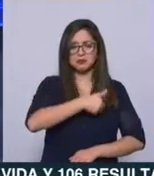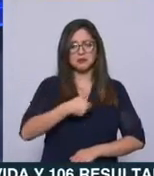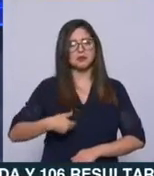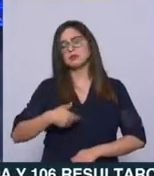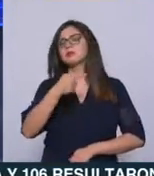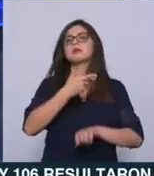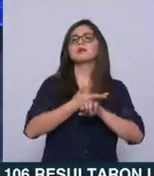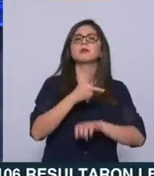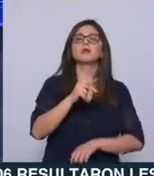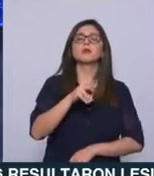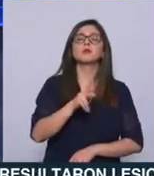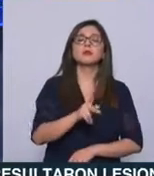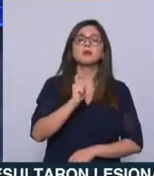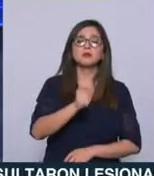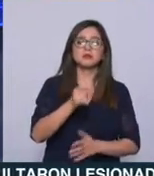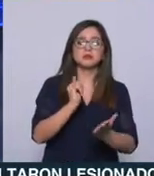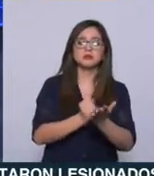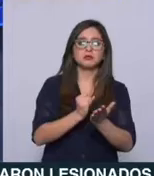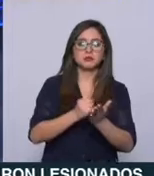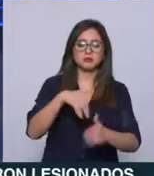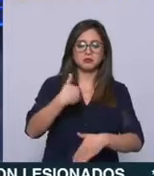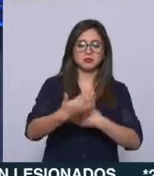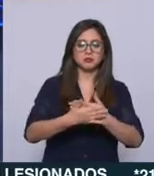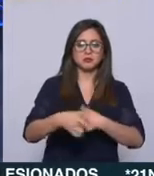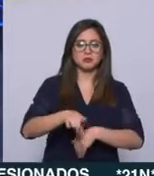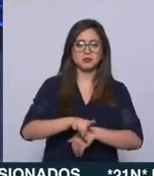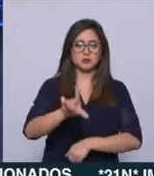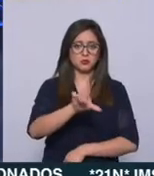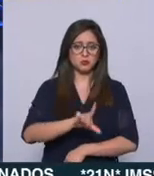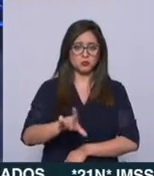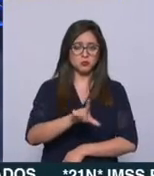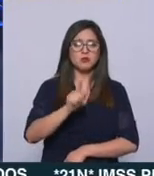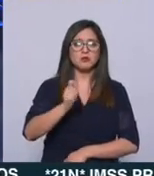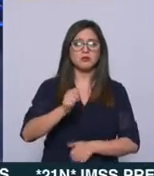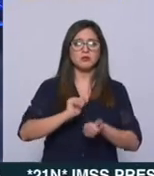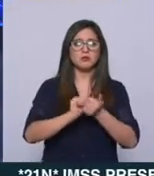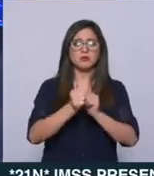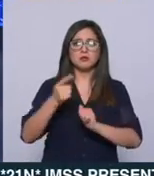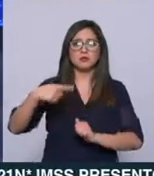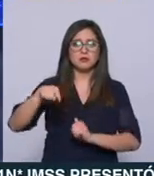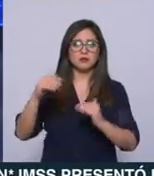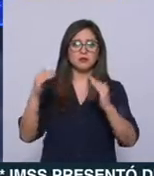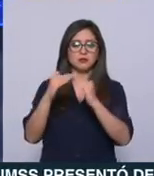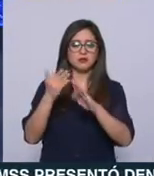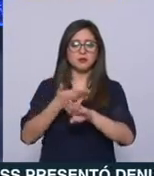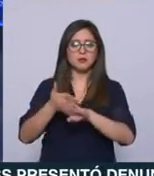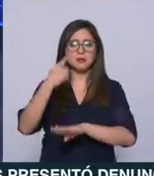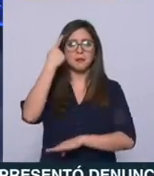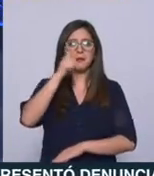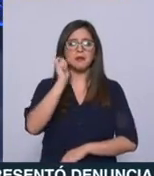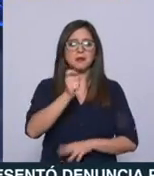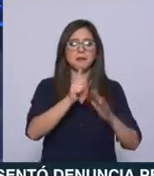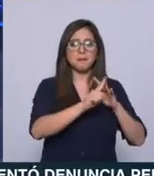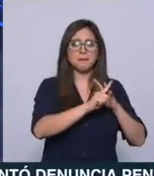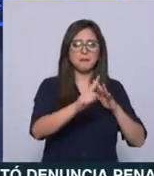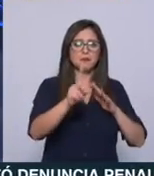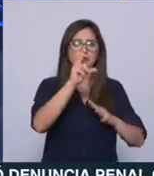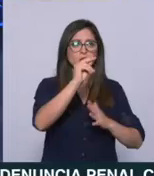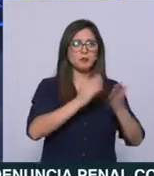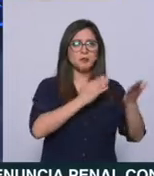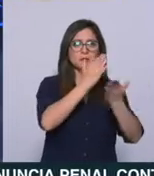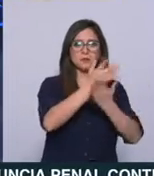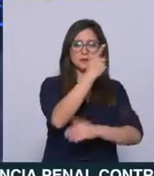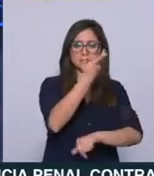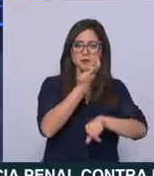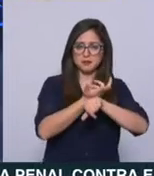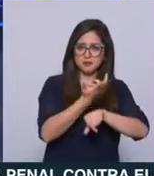imposición de aranceles que entrarían en vigor el próximo lunes como medida de la Casa Blanca para reducir que migrantes lleguen a su país. Y